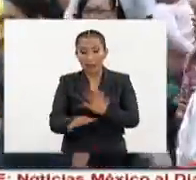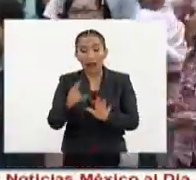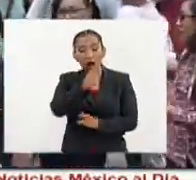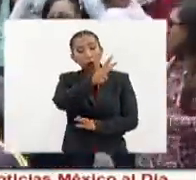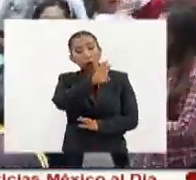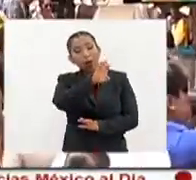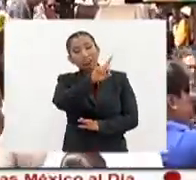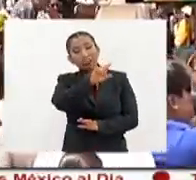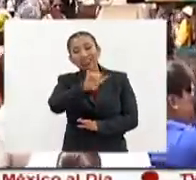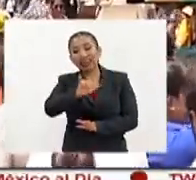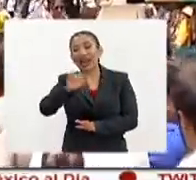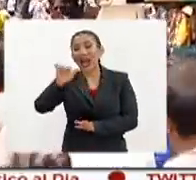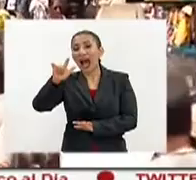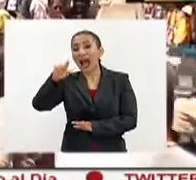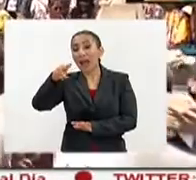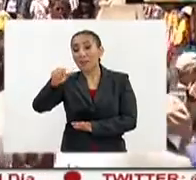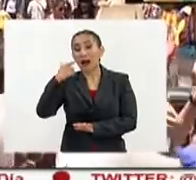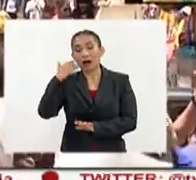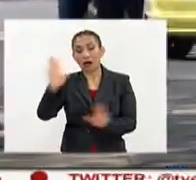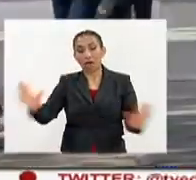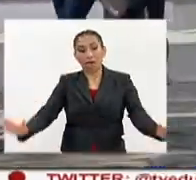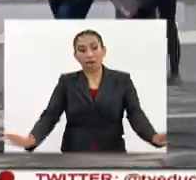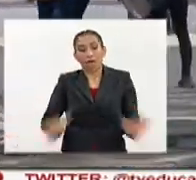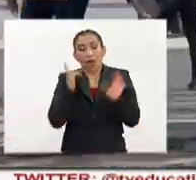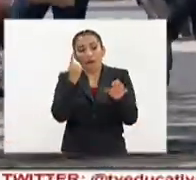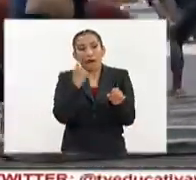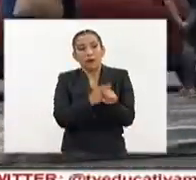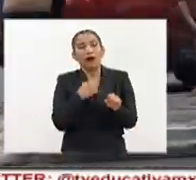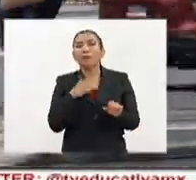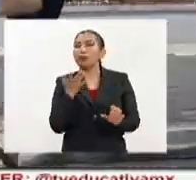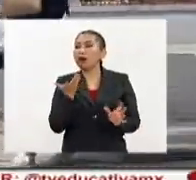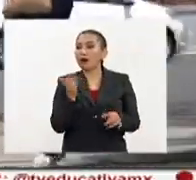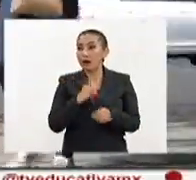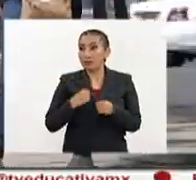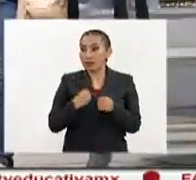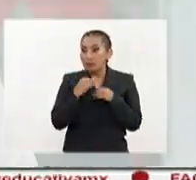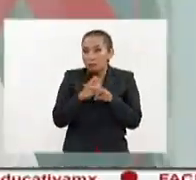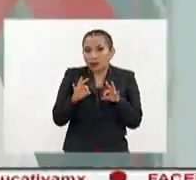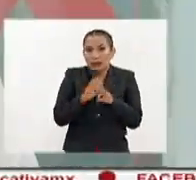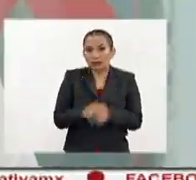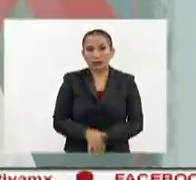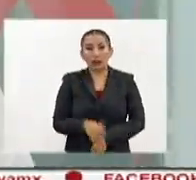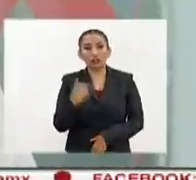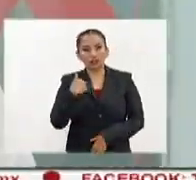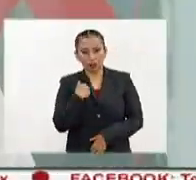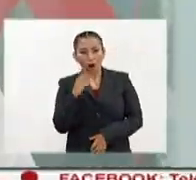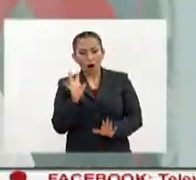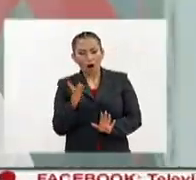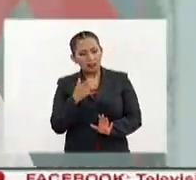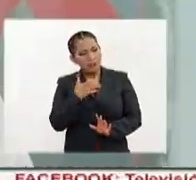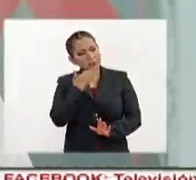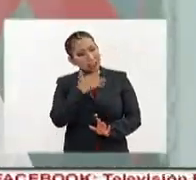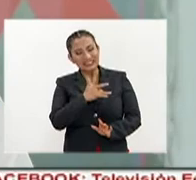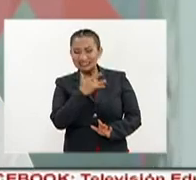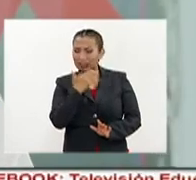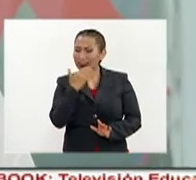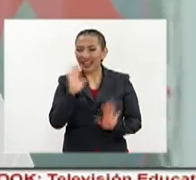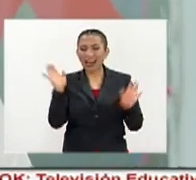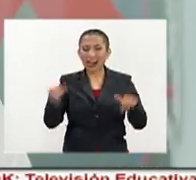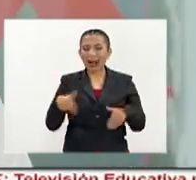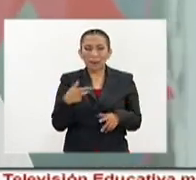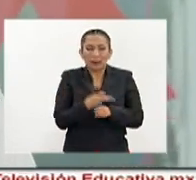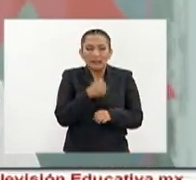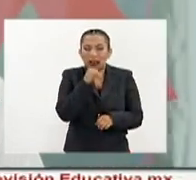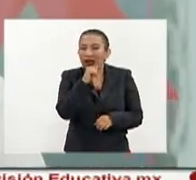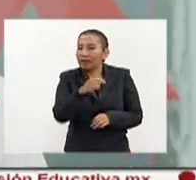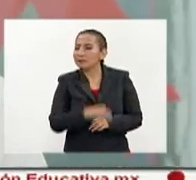Wendy y Alma, esta enfermedad les tomó por sorpresa en un momento crucial de su vida. En cuanto yo mejor me sentía, pensé que nada me podía